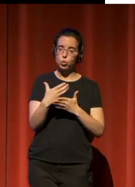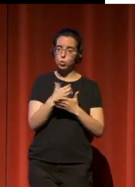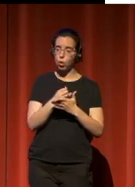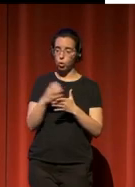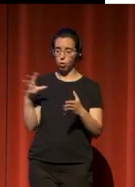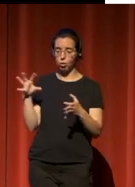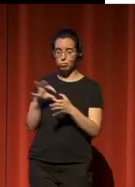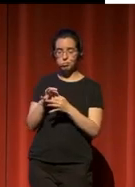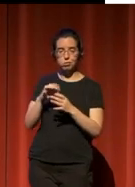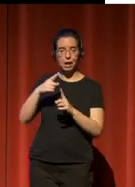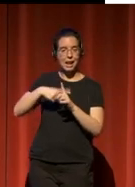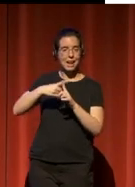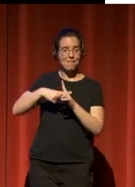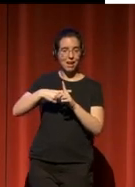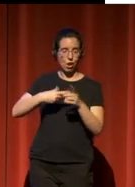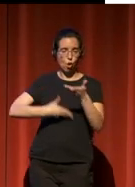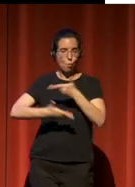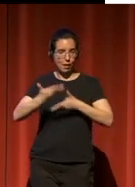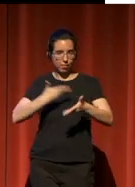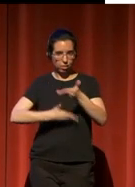nivel de la cooperación